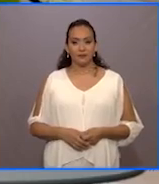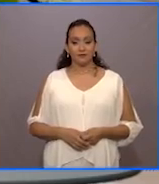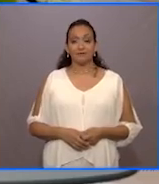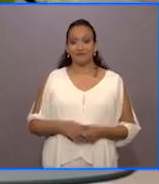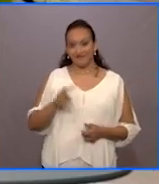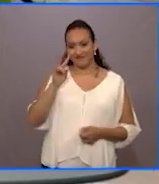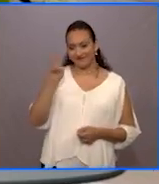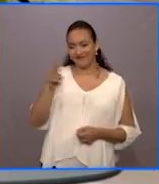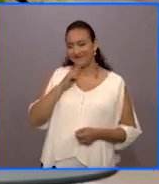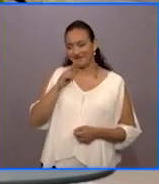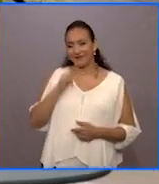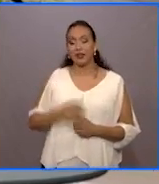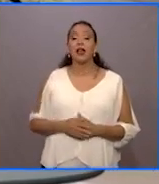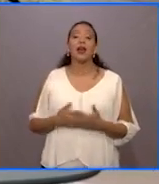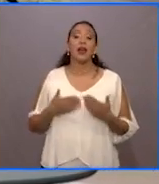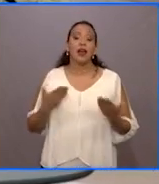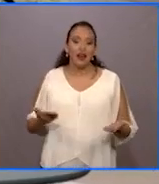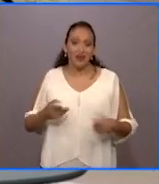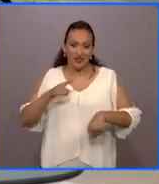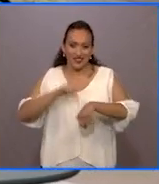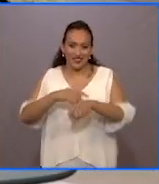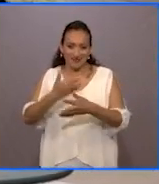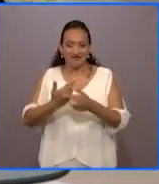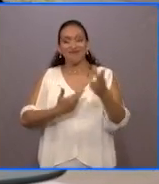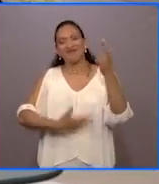Pues ahí este tema. Vámonos a una nueva